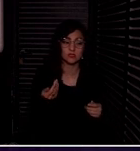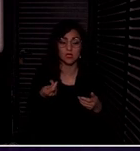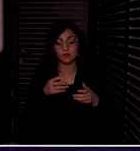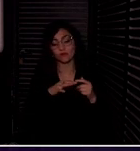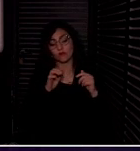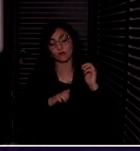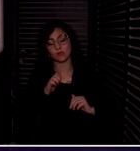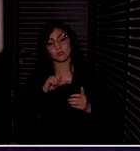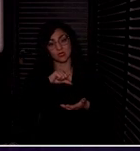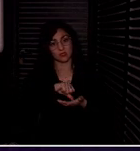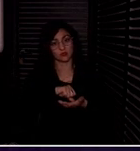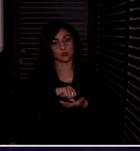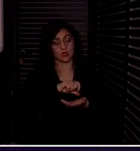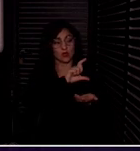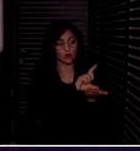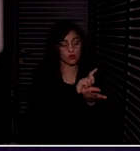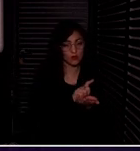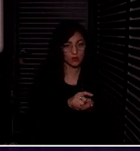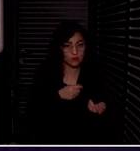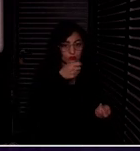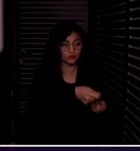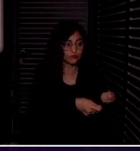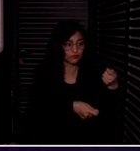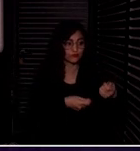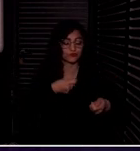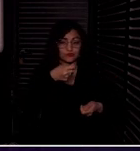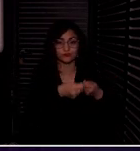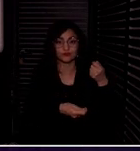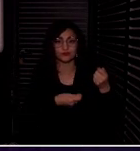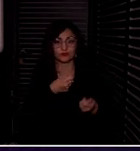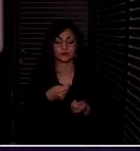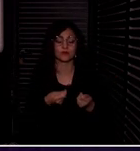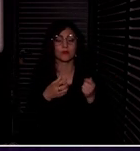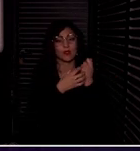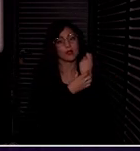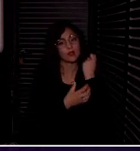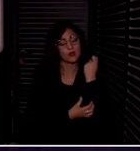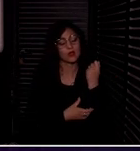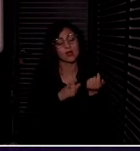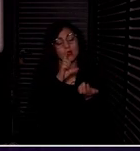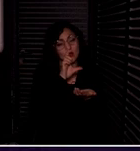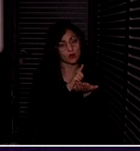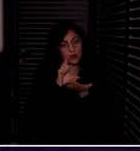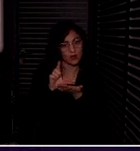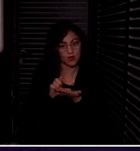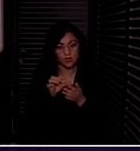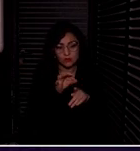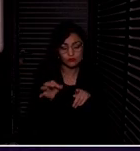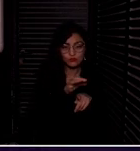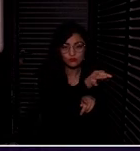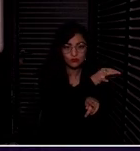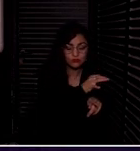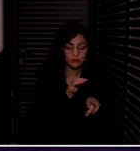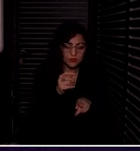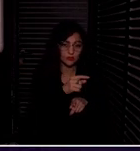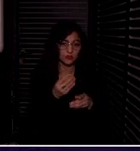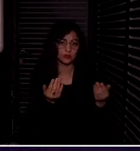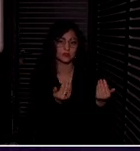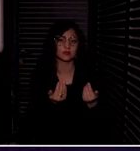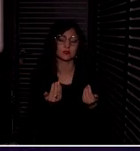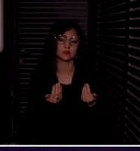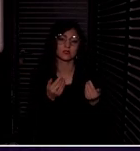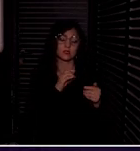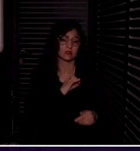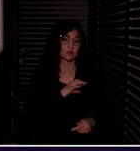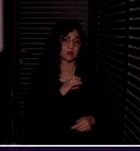y operadores locales, entre televisiones de ámbito regional y local. Yo sé que el sistema televisivo y el sistema mediático chileno